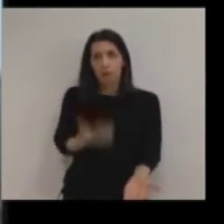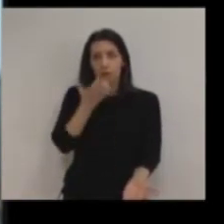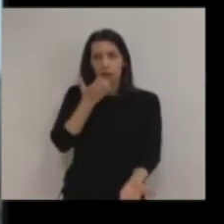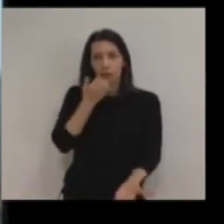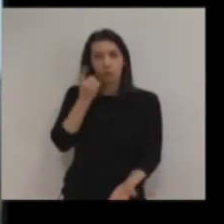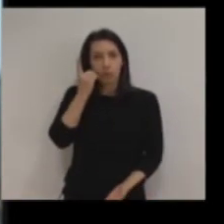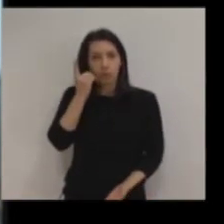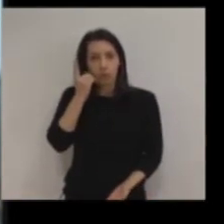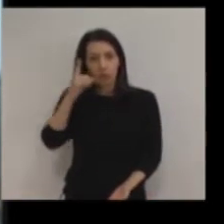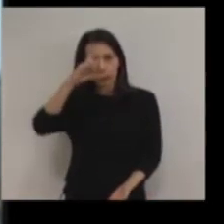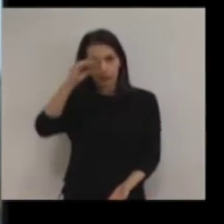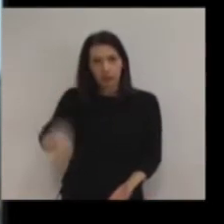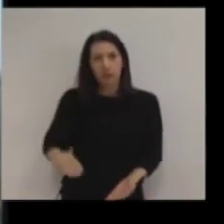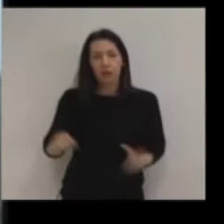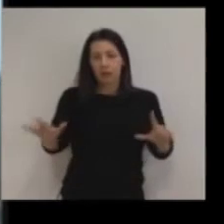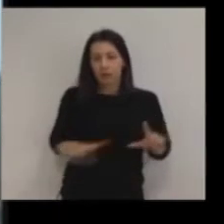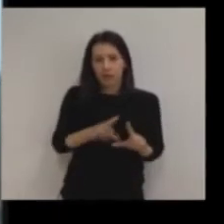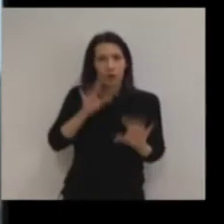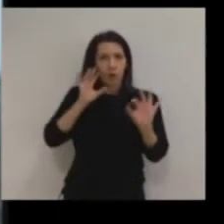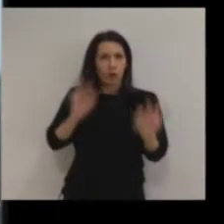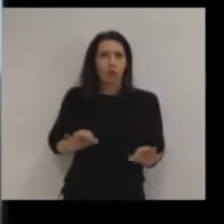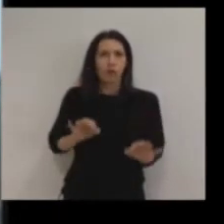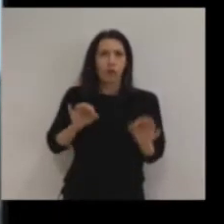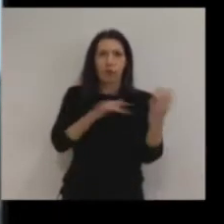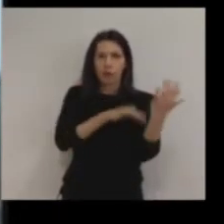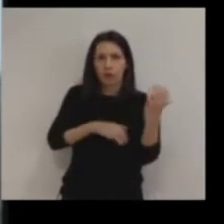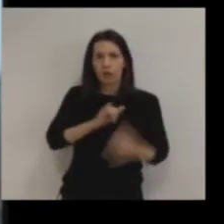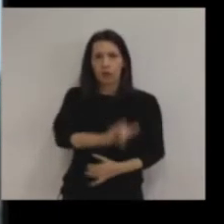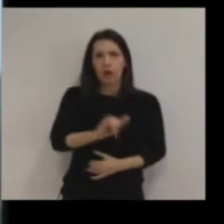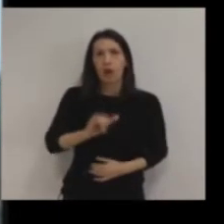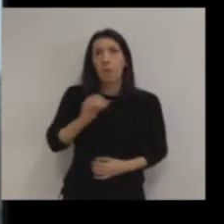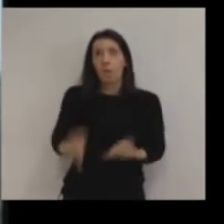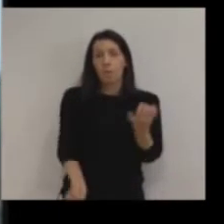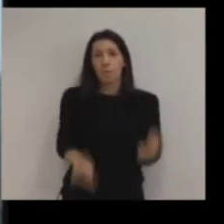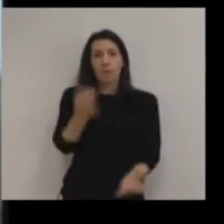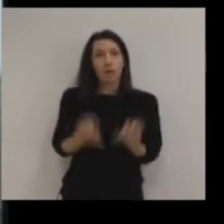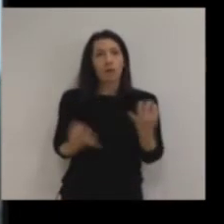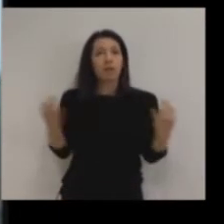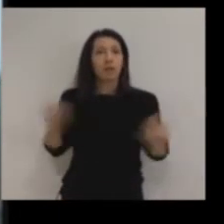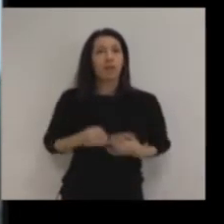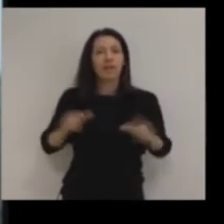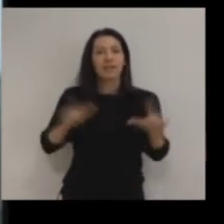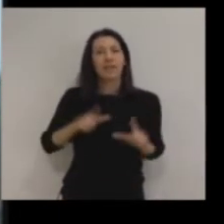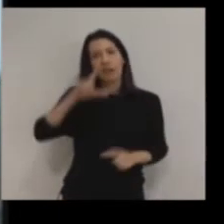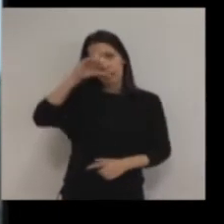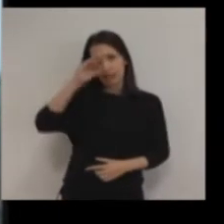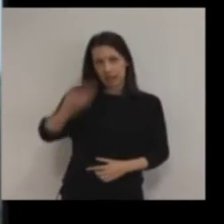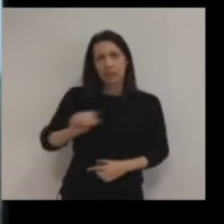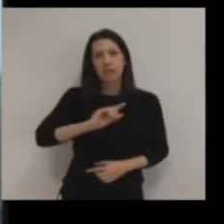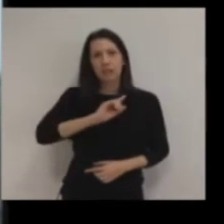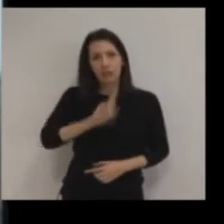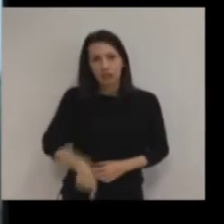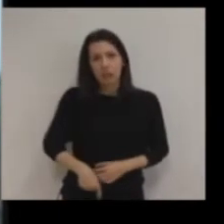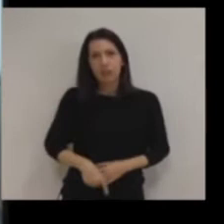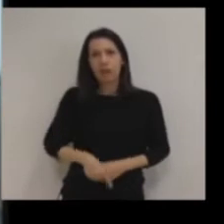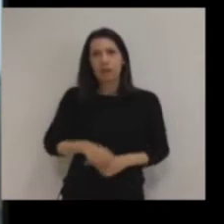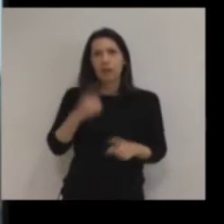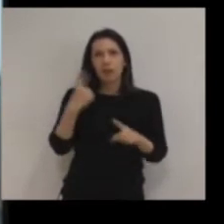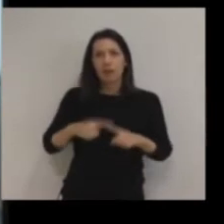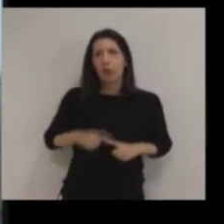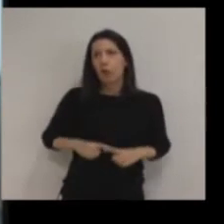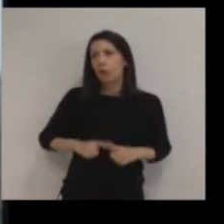teléfonos inteligentes, las tabletas, por supuesto los ordenadores, están apareciendo las televisiones inteligentes, los